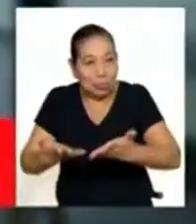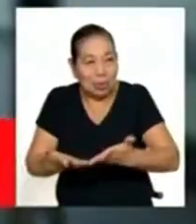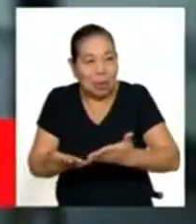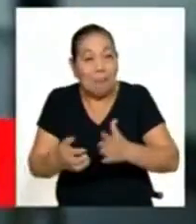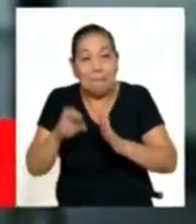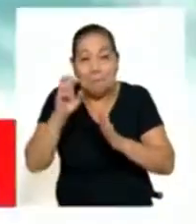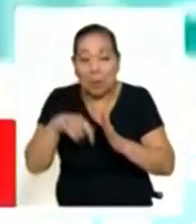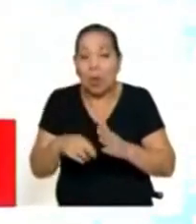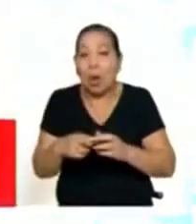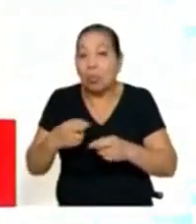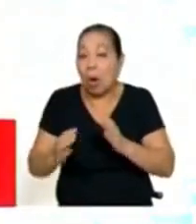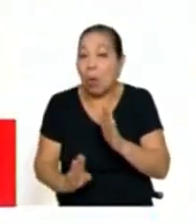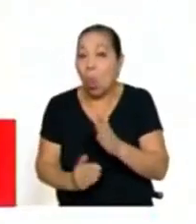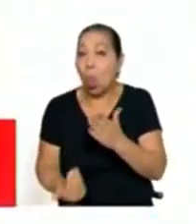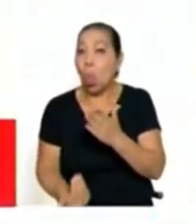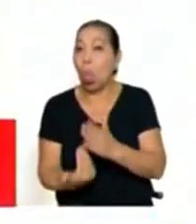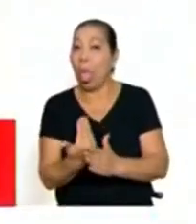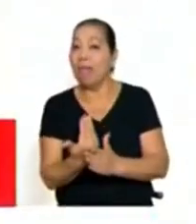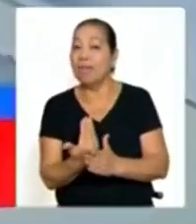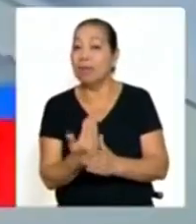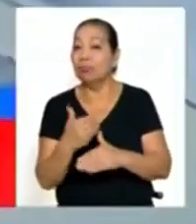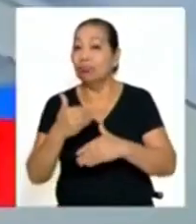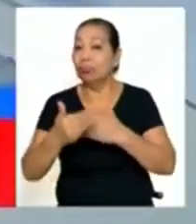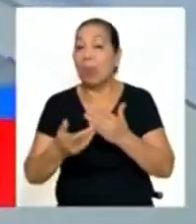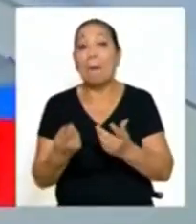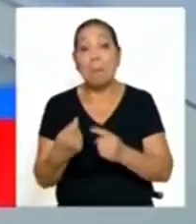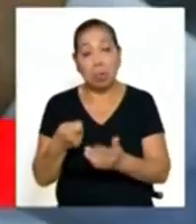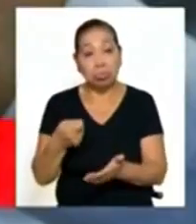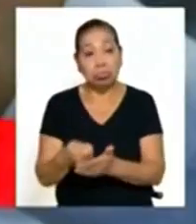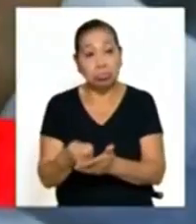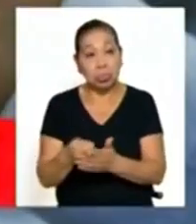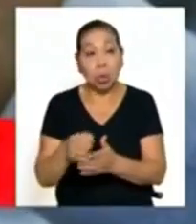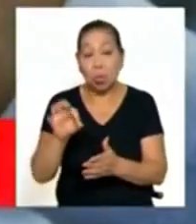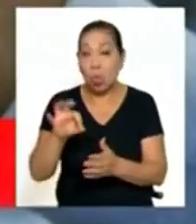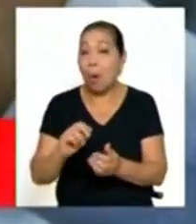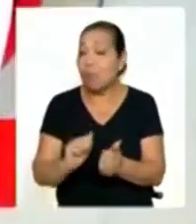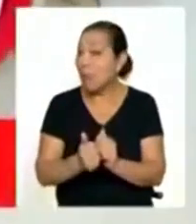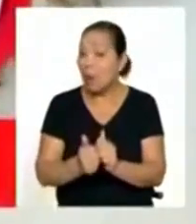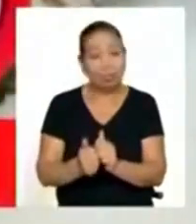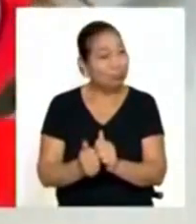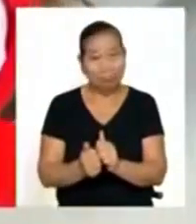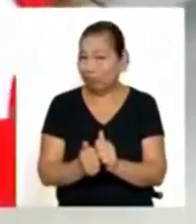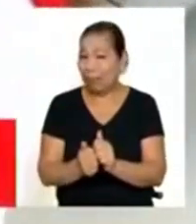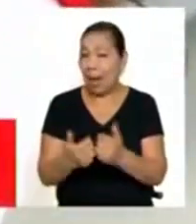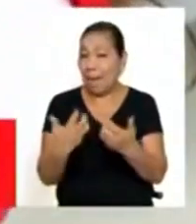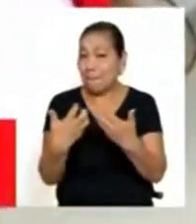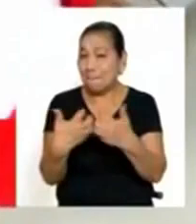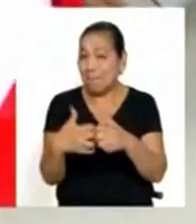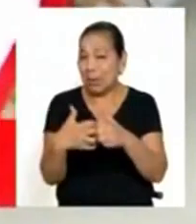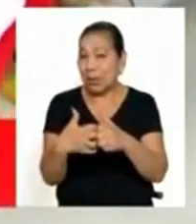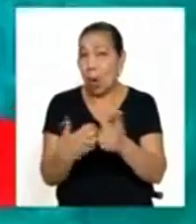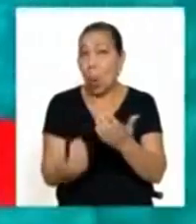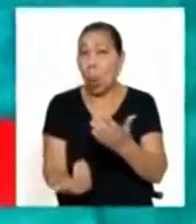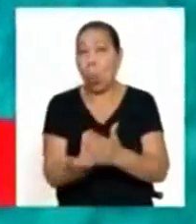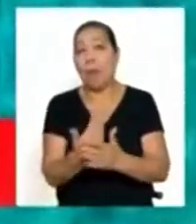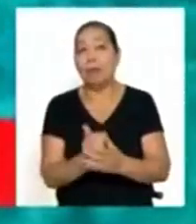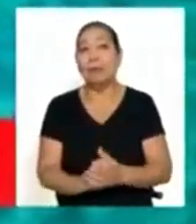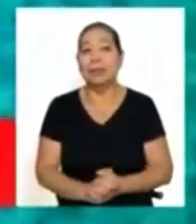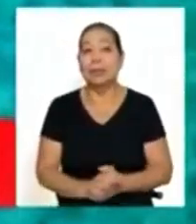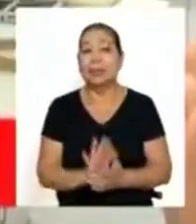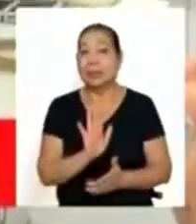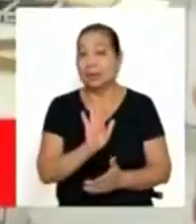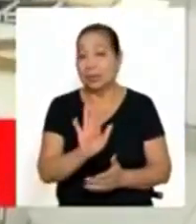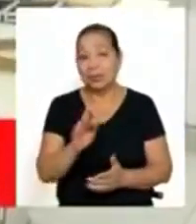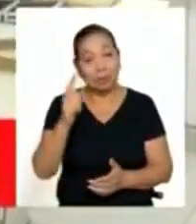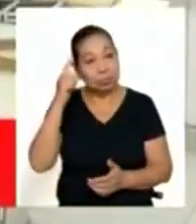través del programa Pro Innovate, que brinda capital semilla no reembolsable a empresas e innovadores.